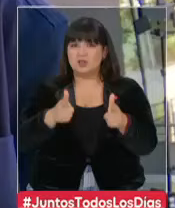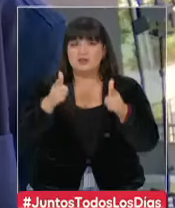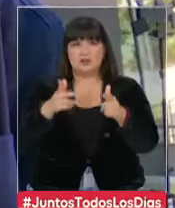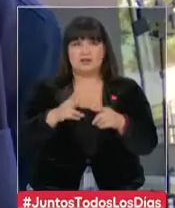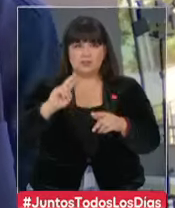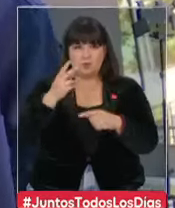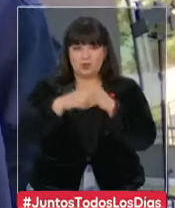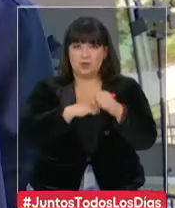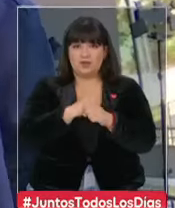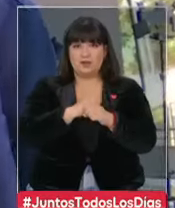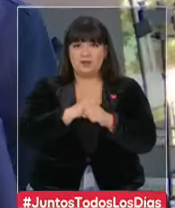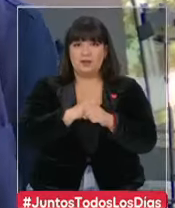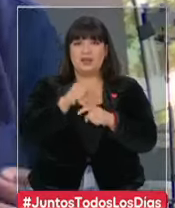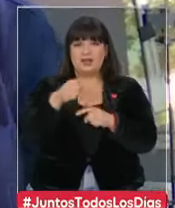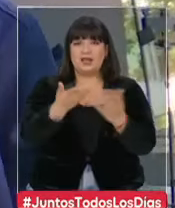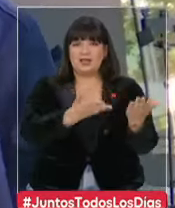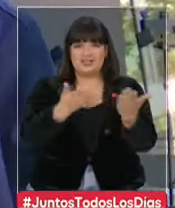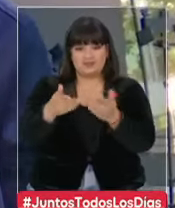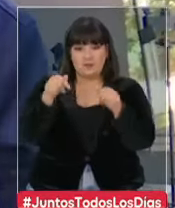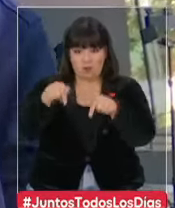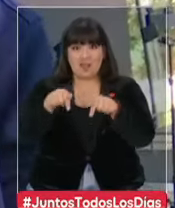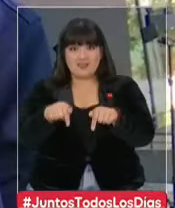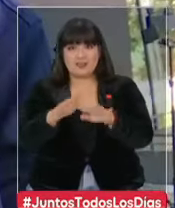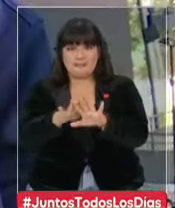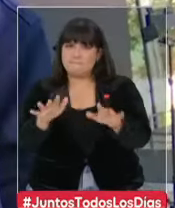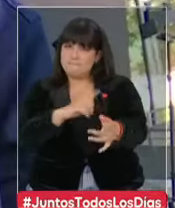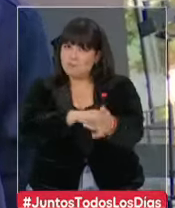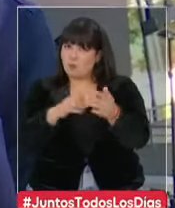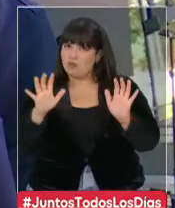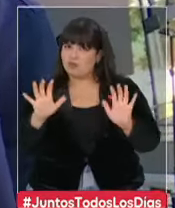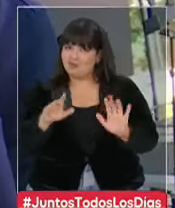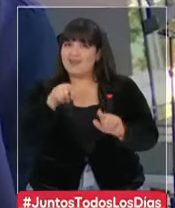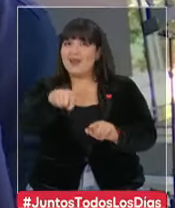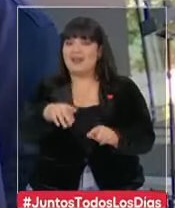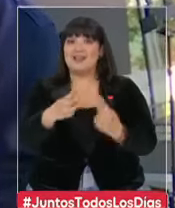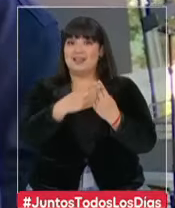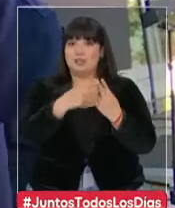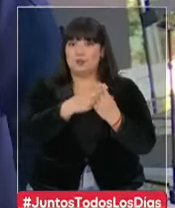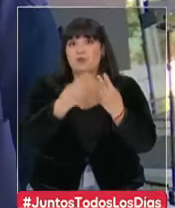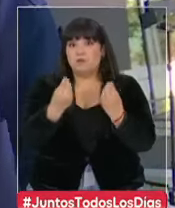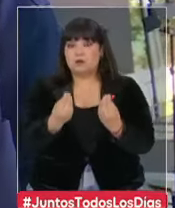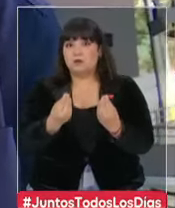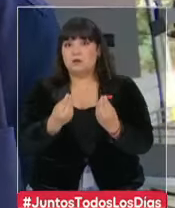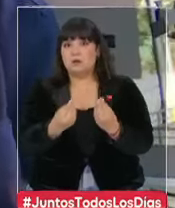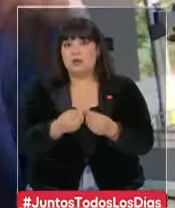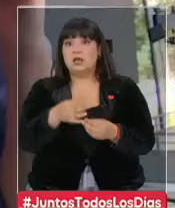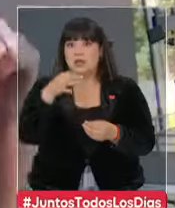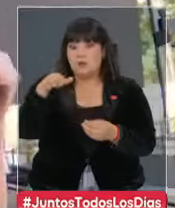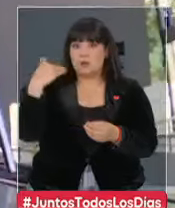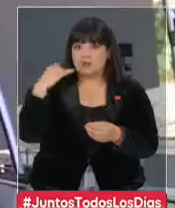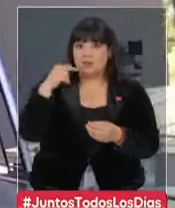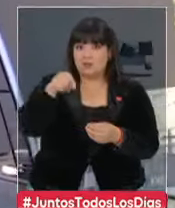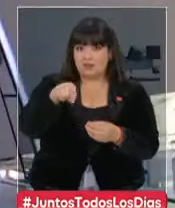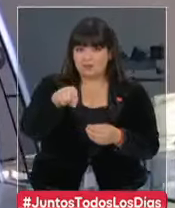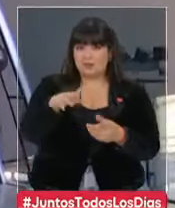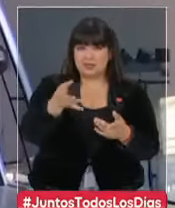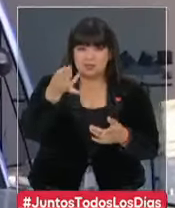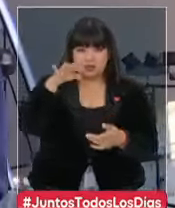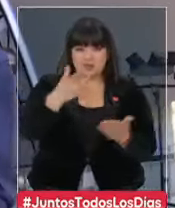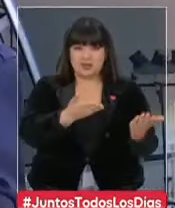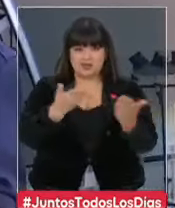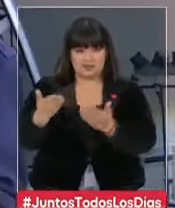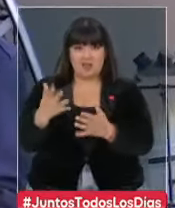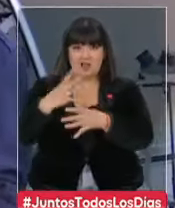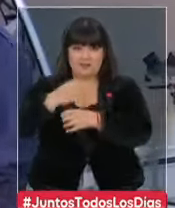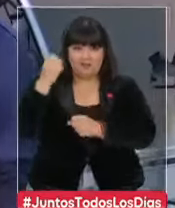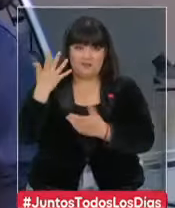como decías tú, en que recibimos en este anfiteatro tan potente a la Teletón. Y bueno, cabe decir que este anfiteatro solamente recibía el Festival de